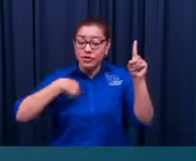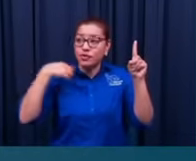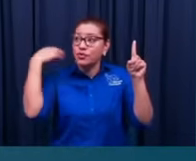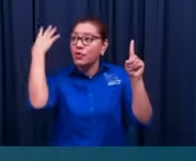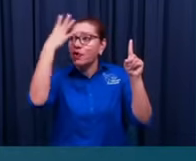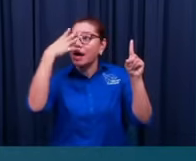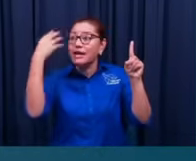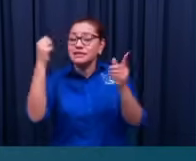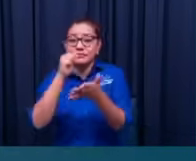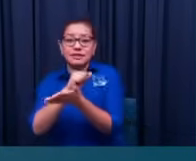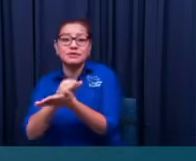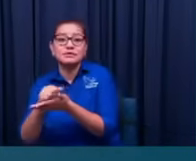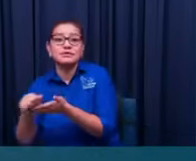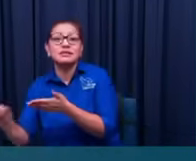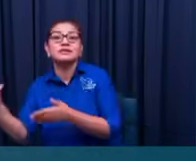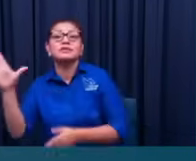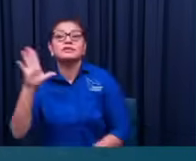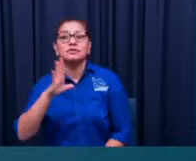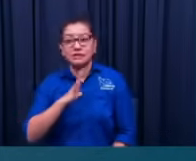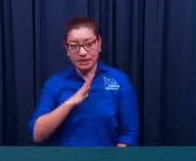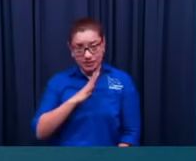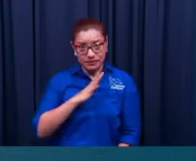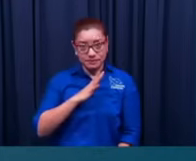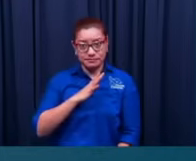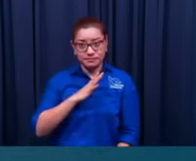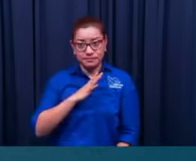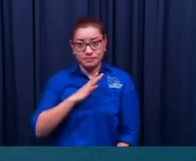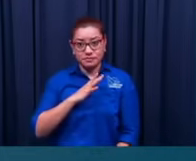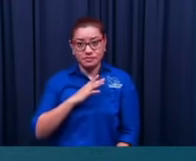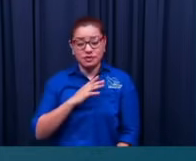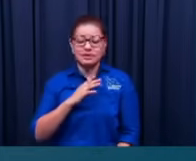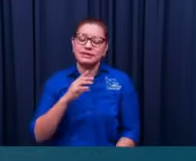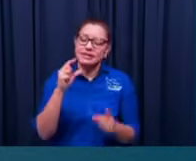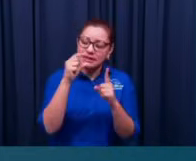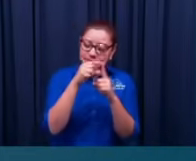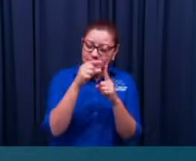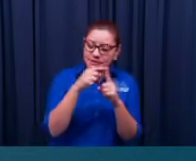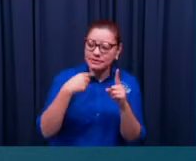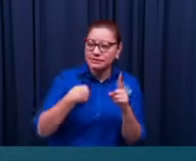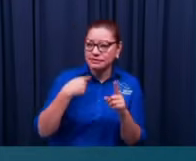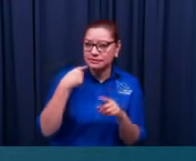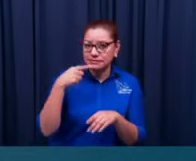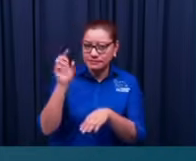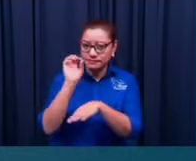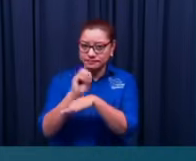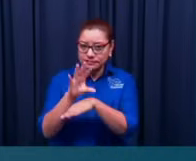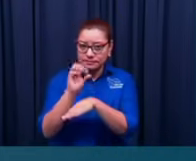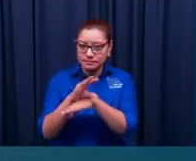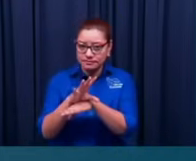Espíritu. Como quien dice, siempre tomen en cuenta lo que les estoy diciendo.